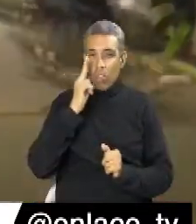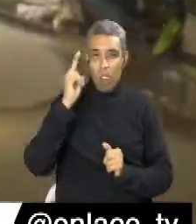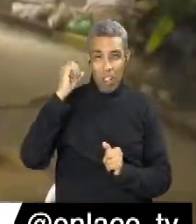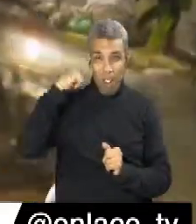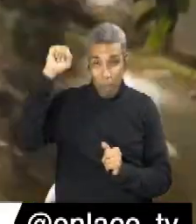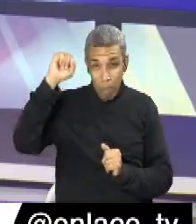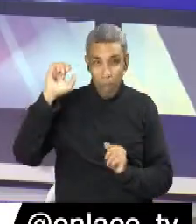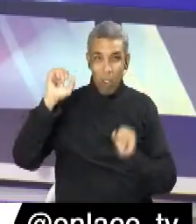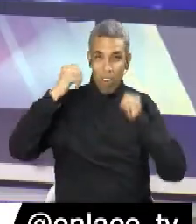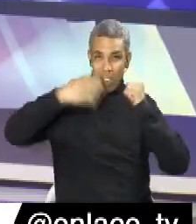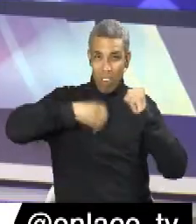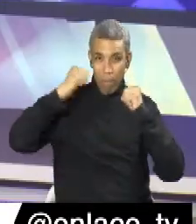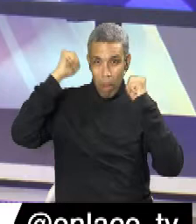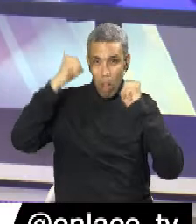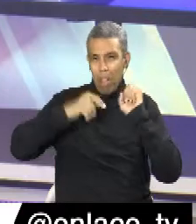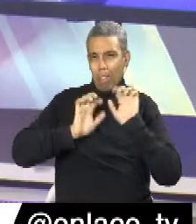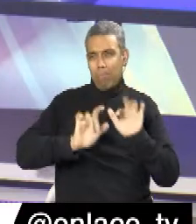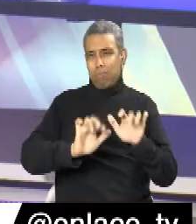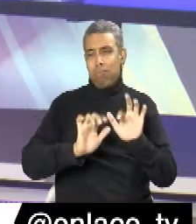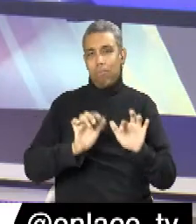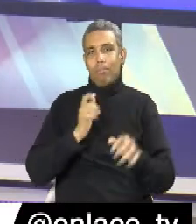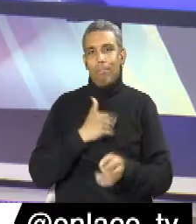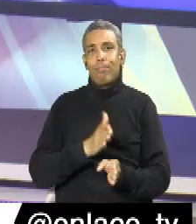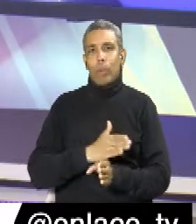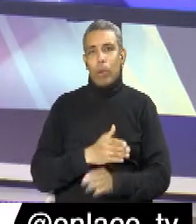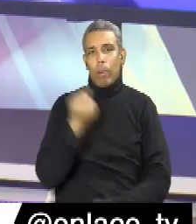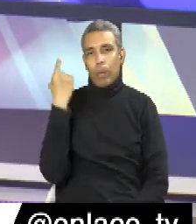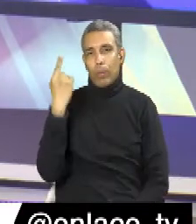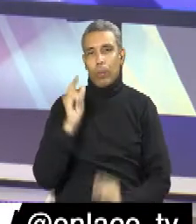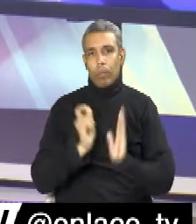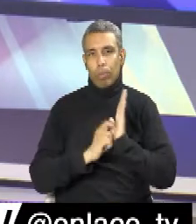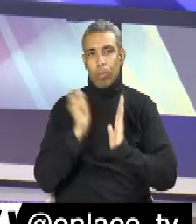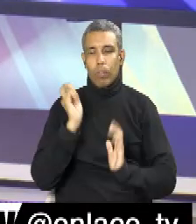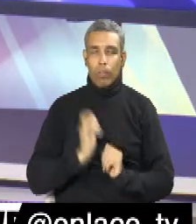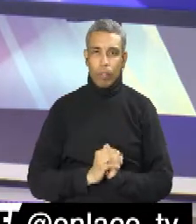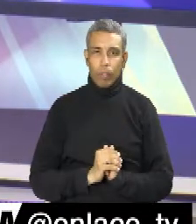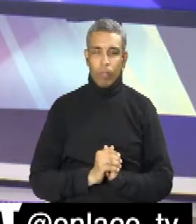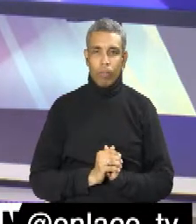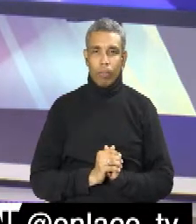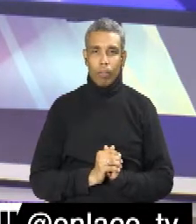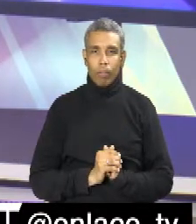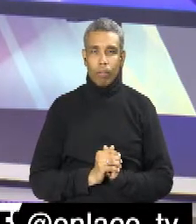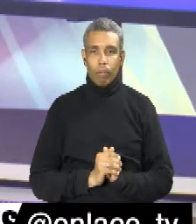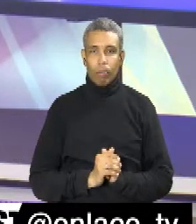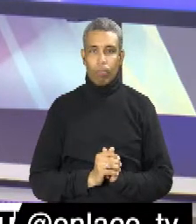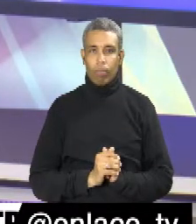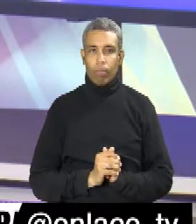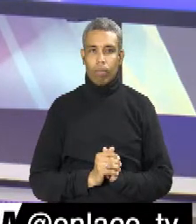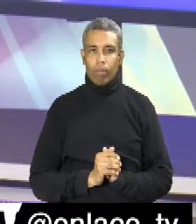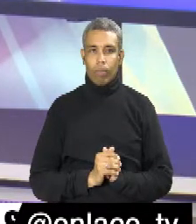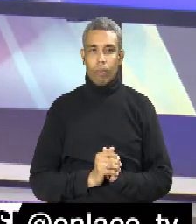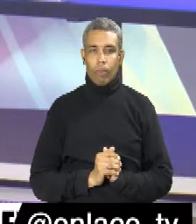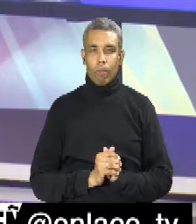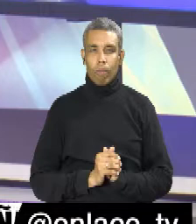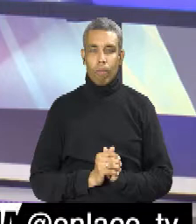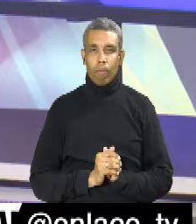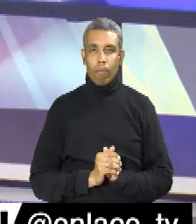Nacional. La celebración del Día del Padre estuvo empañada por más de 30 riñas que